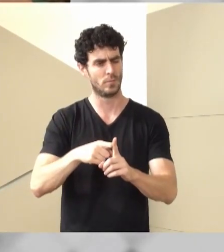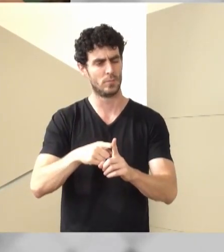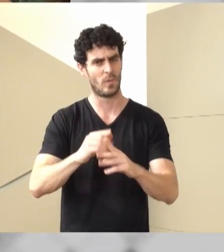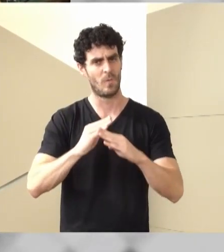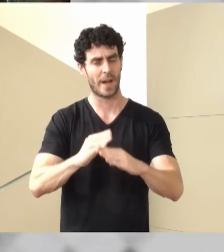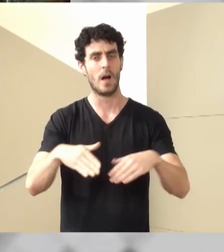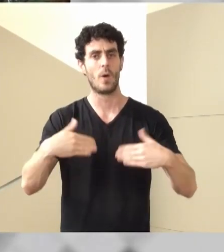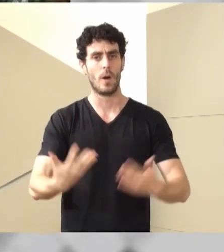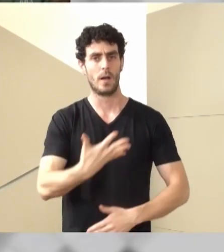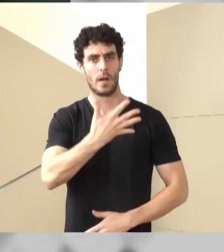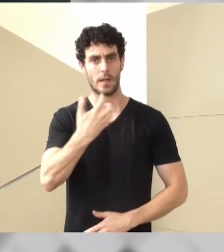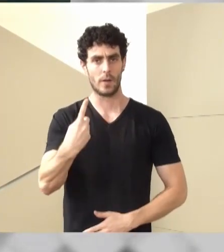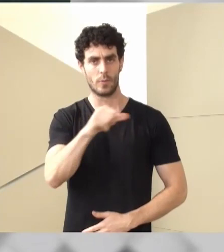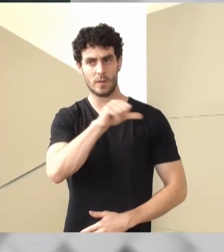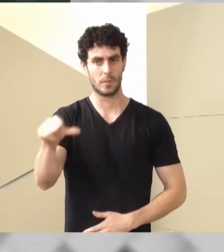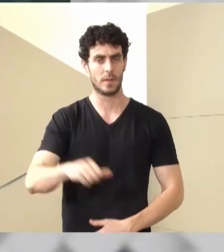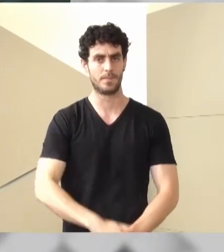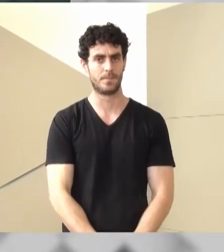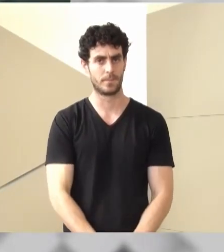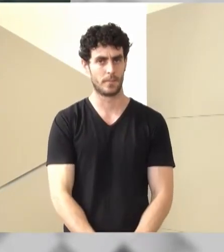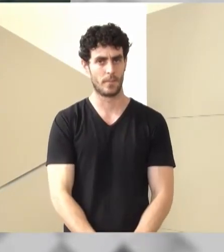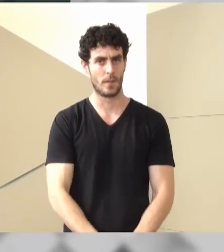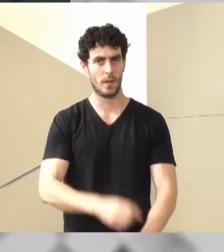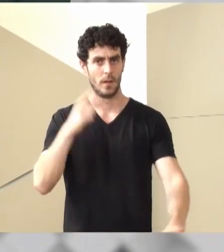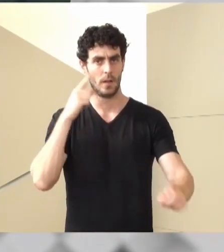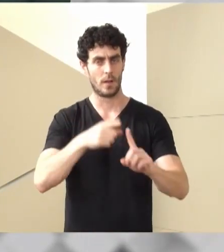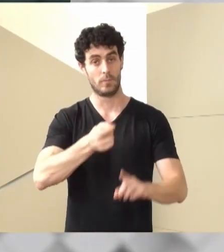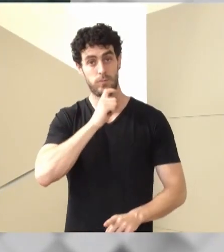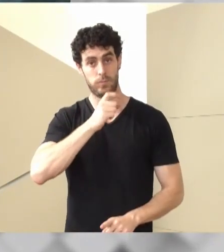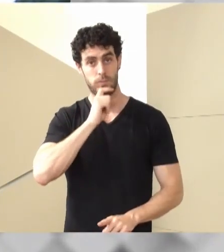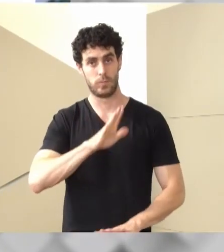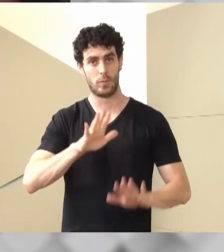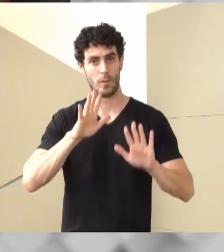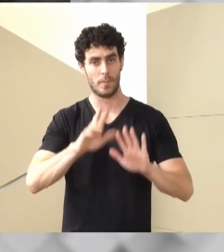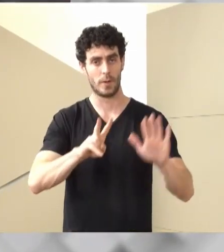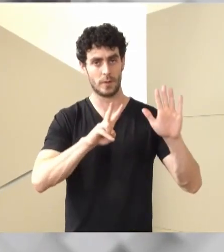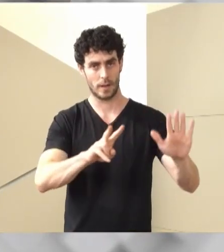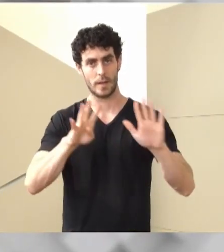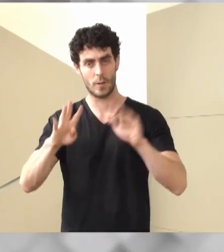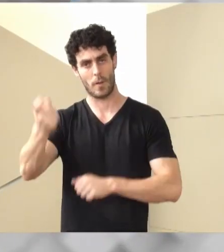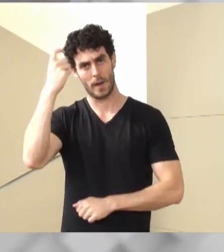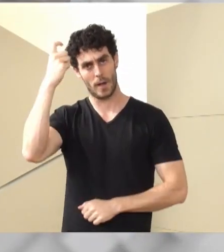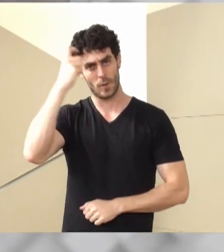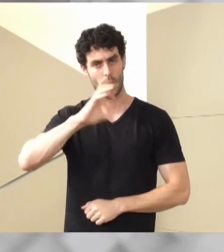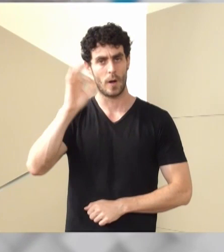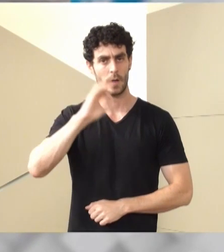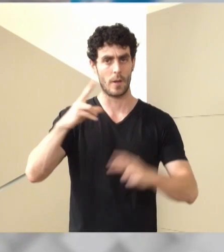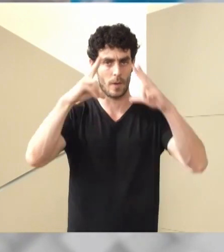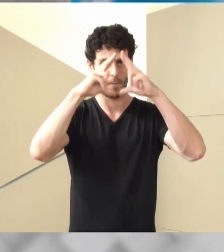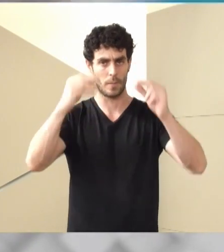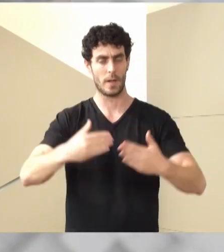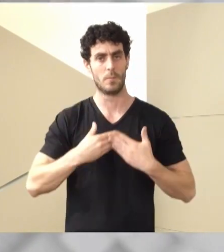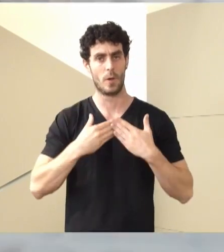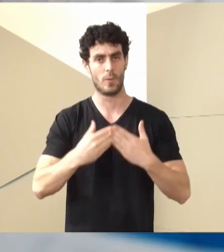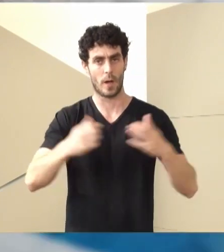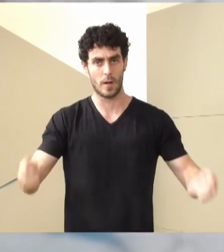500 en una semana. El reto es difícil, pero cuentan con 79 estudiantes del grado de enfermería como voluntarios